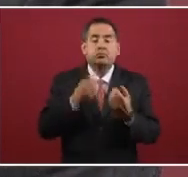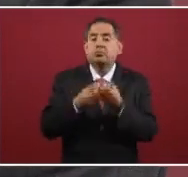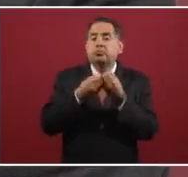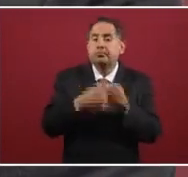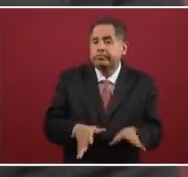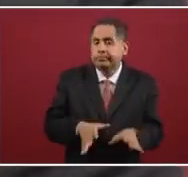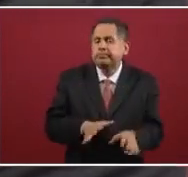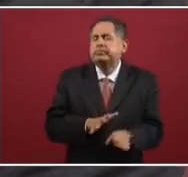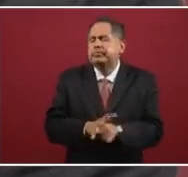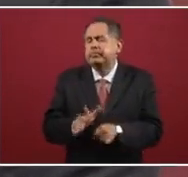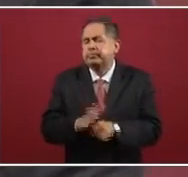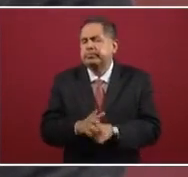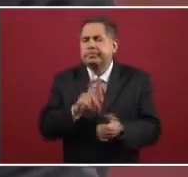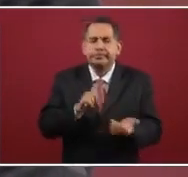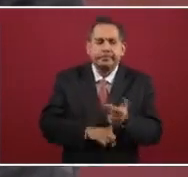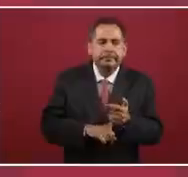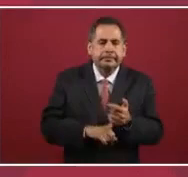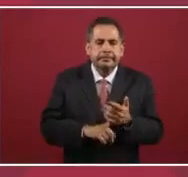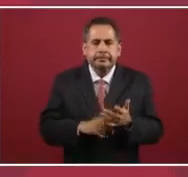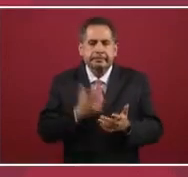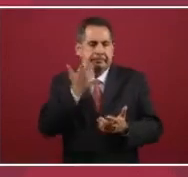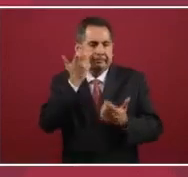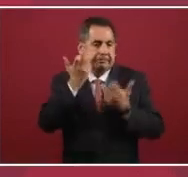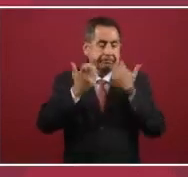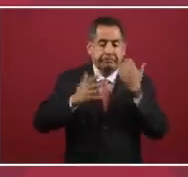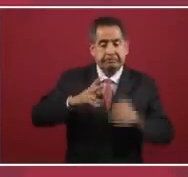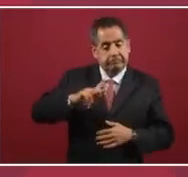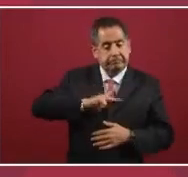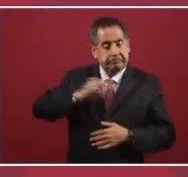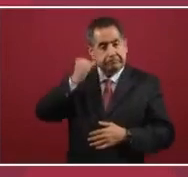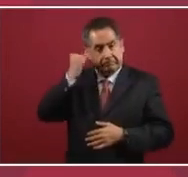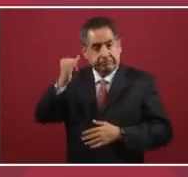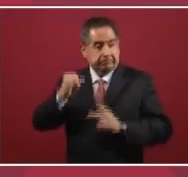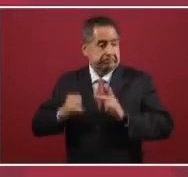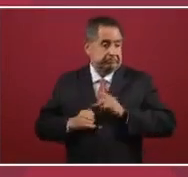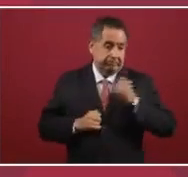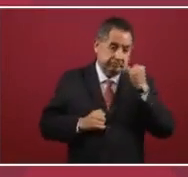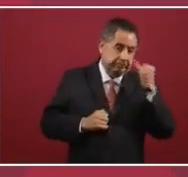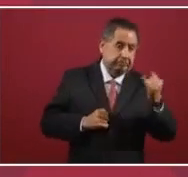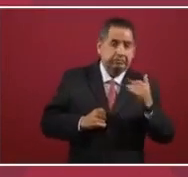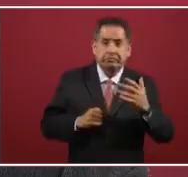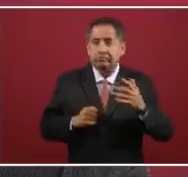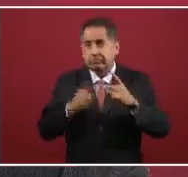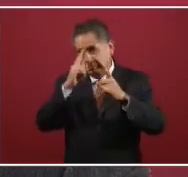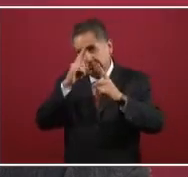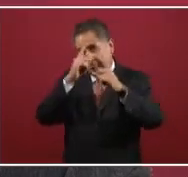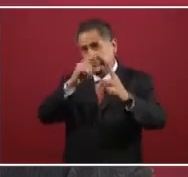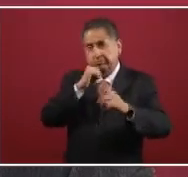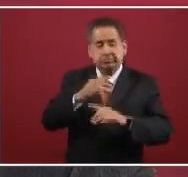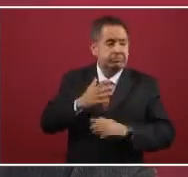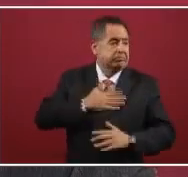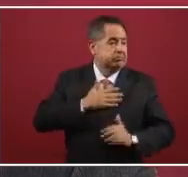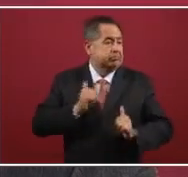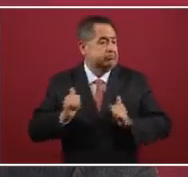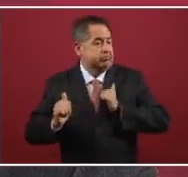es el pragmatismo, la falta de ideales, la falta de